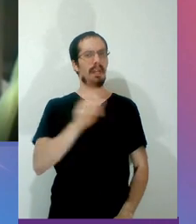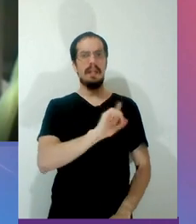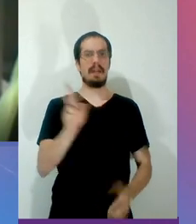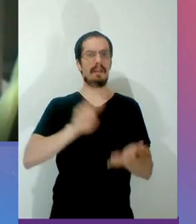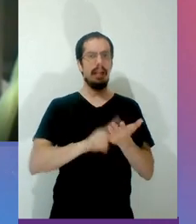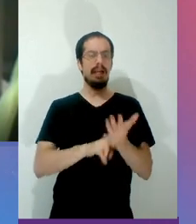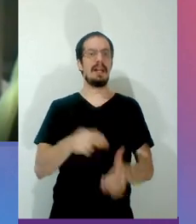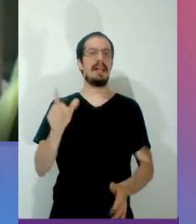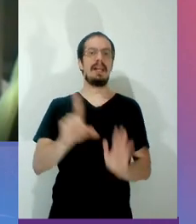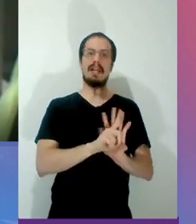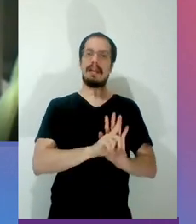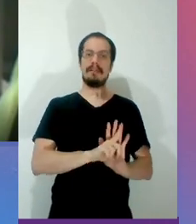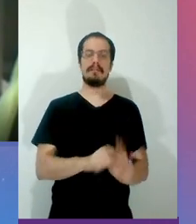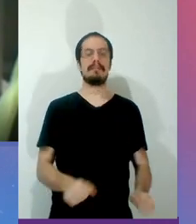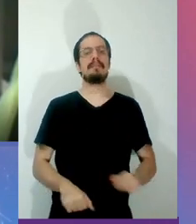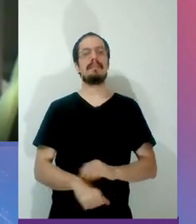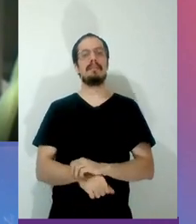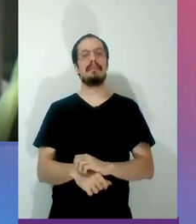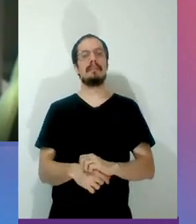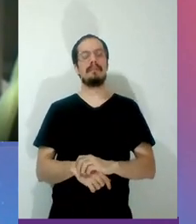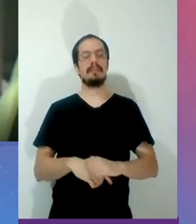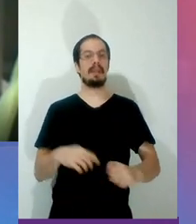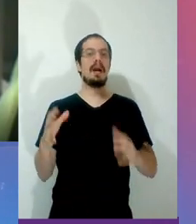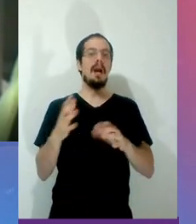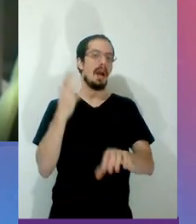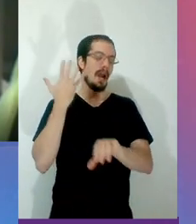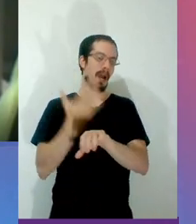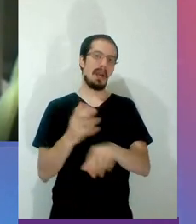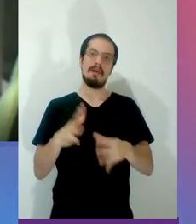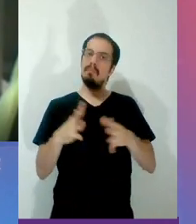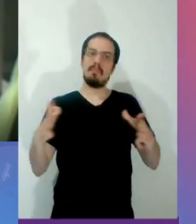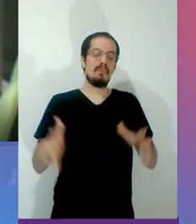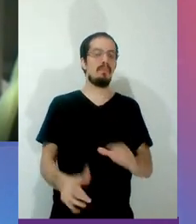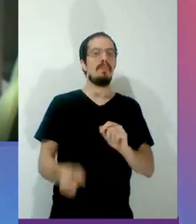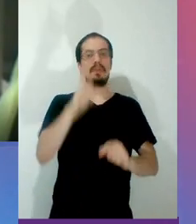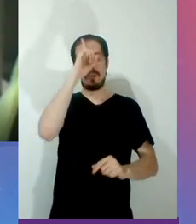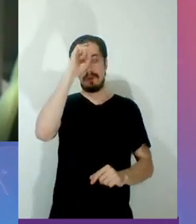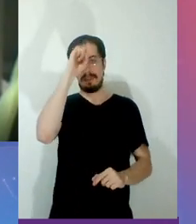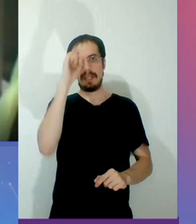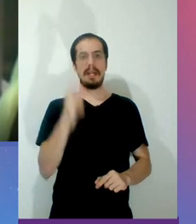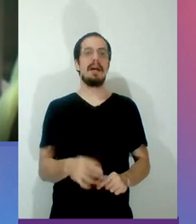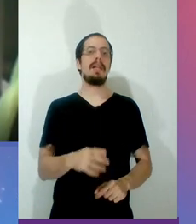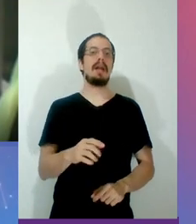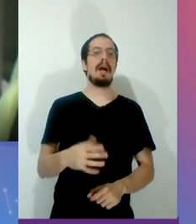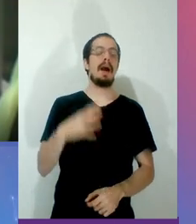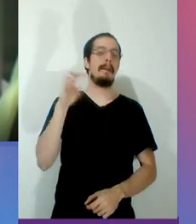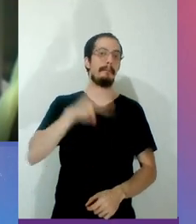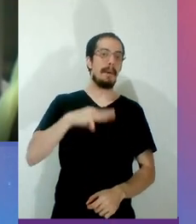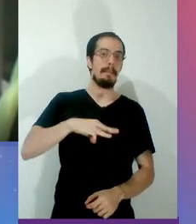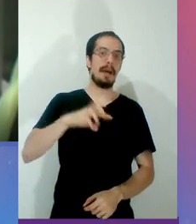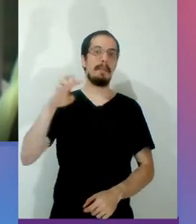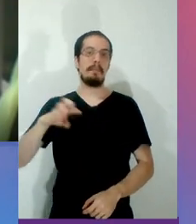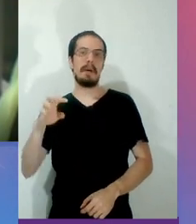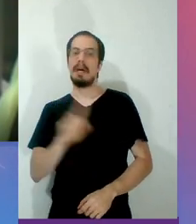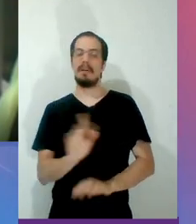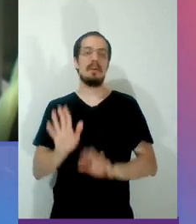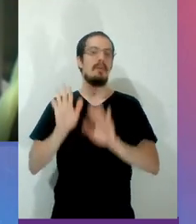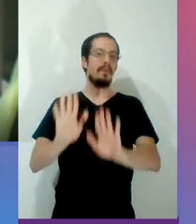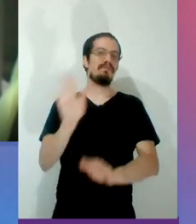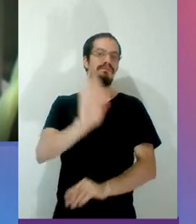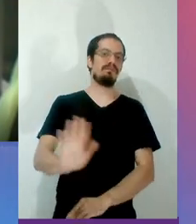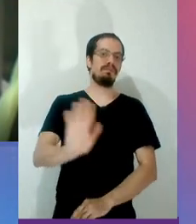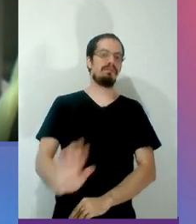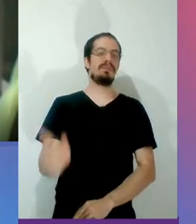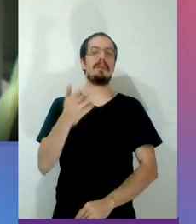Mila. Hay muchos hospitales que están negando a las madres, a los cuidadores a quedarse, ¿ya? Y que también se